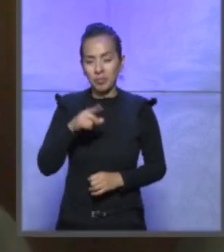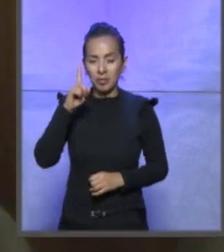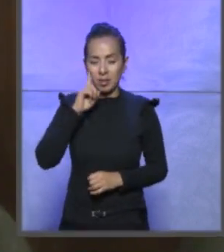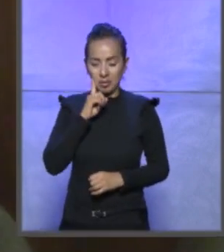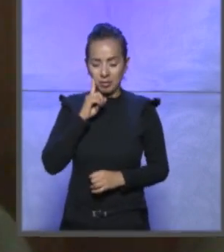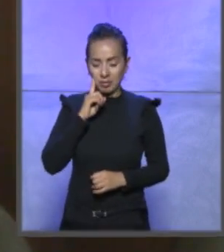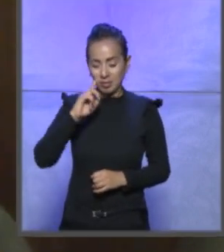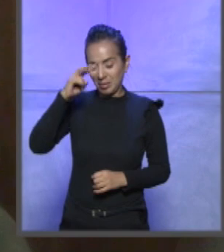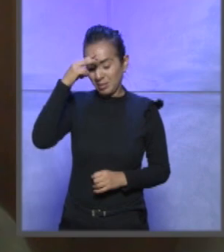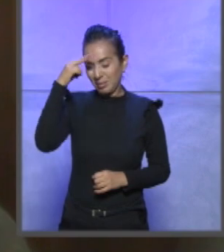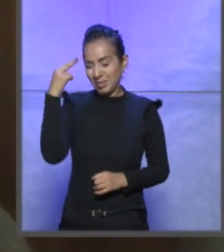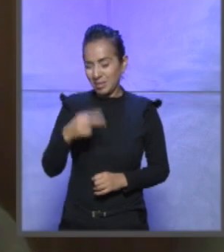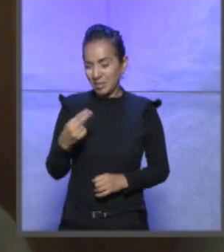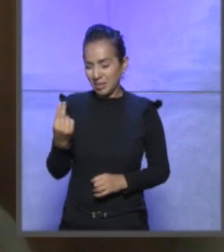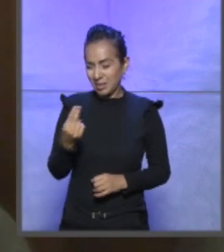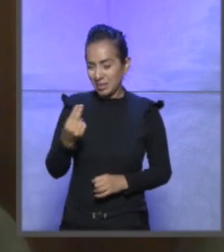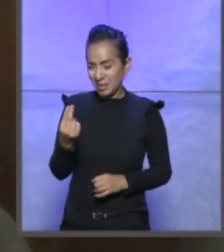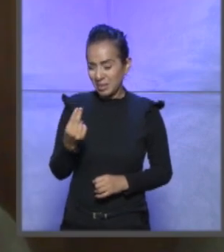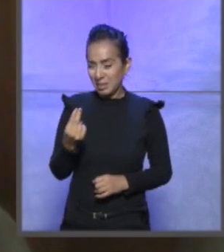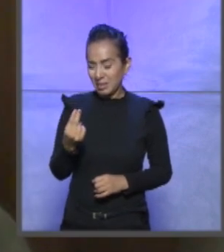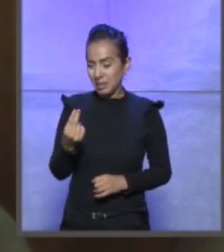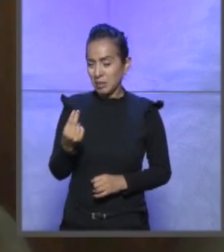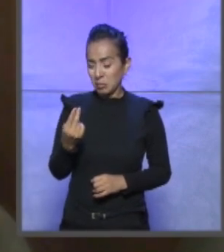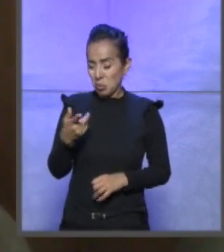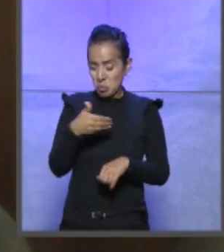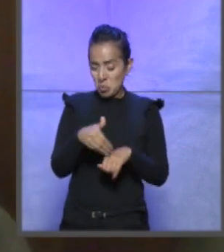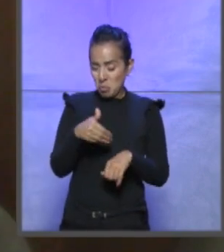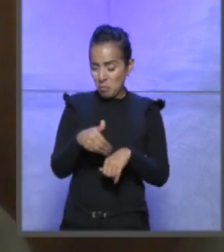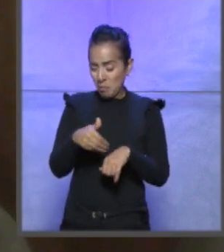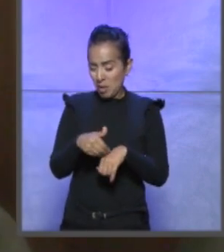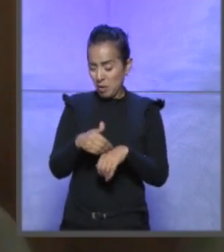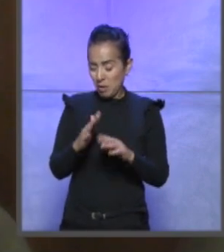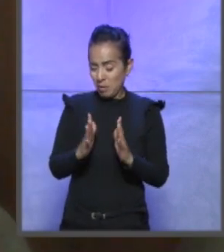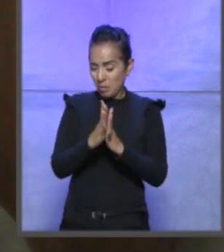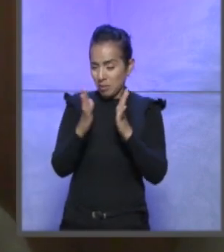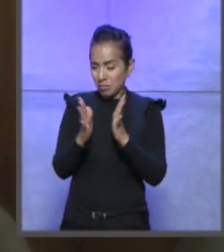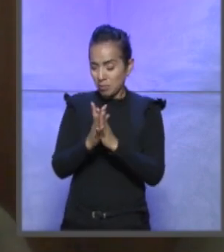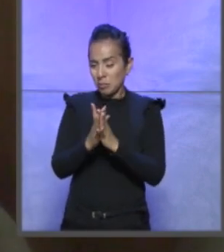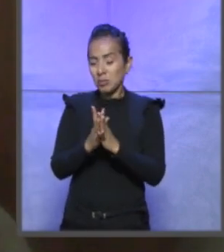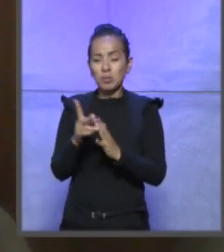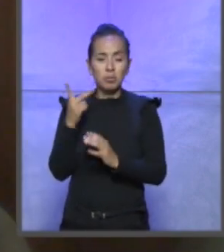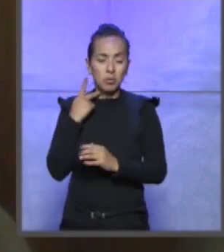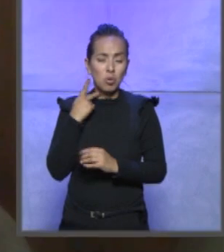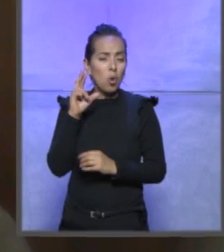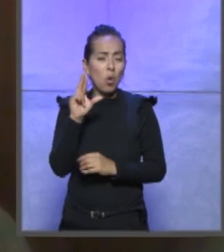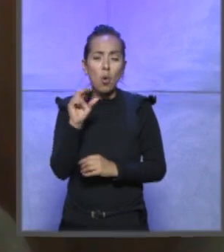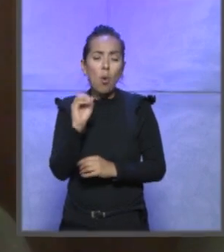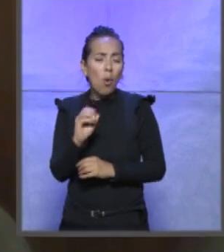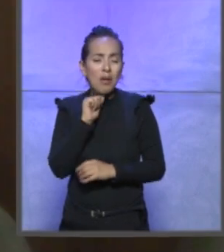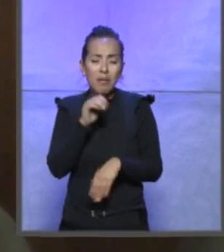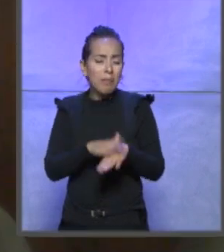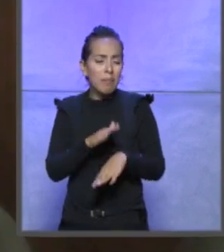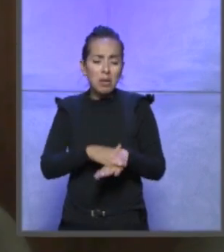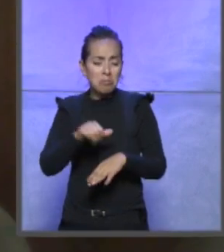jóvenes de México requieren una cuota de participación política o basta con la disminución de la edad para acceder a cargos